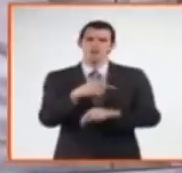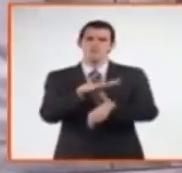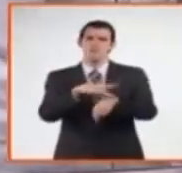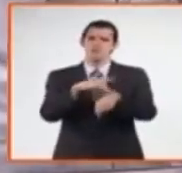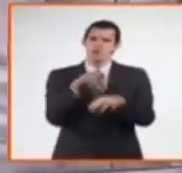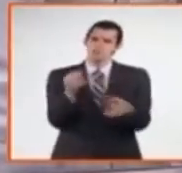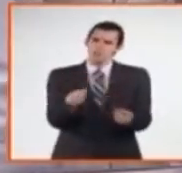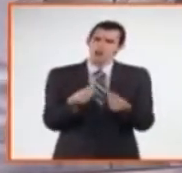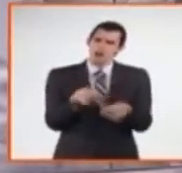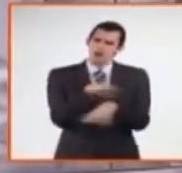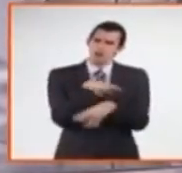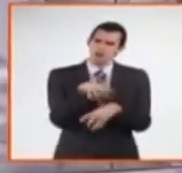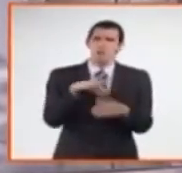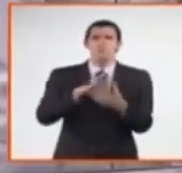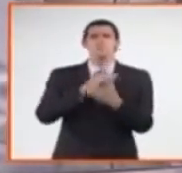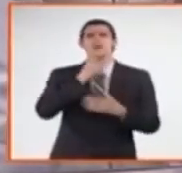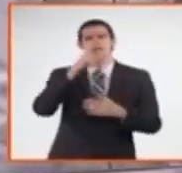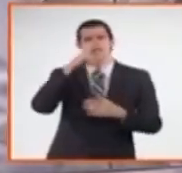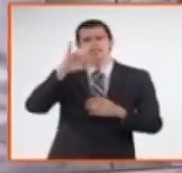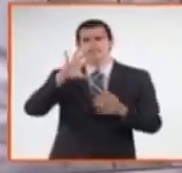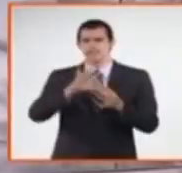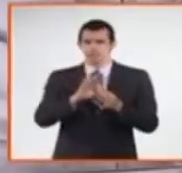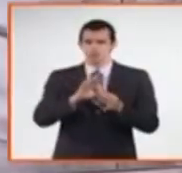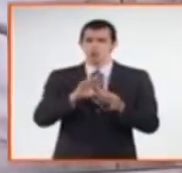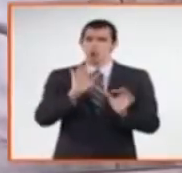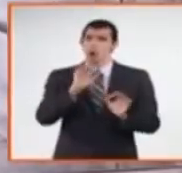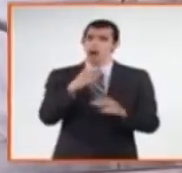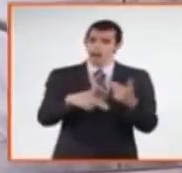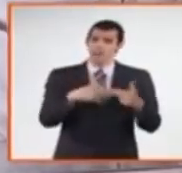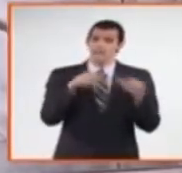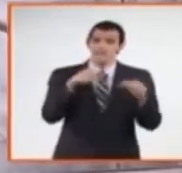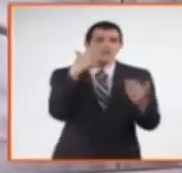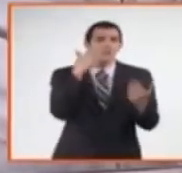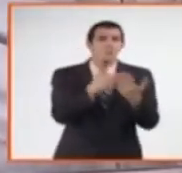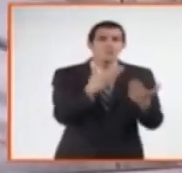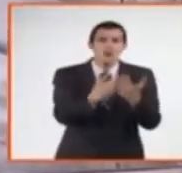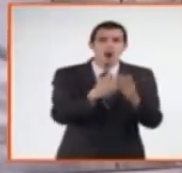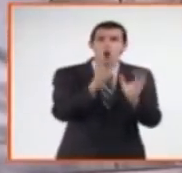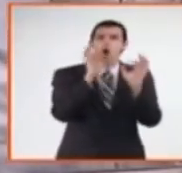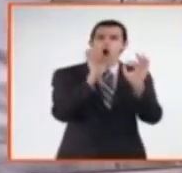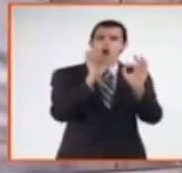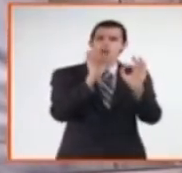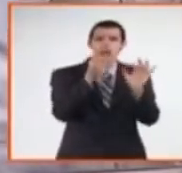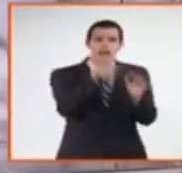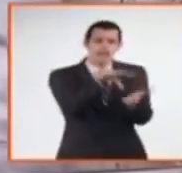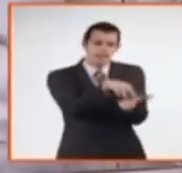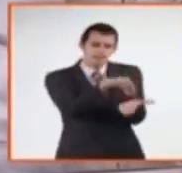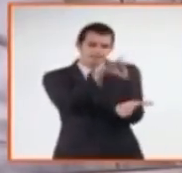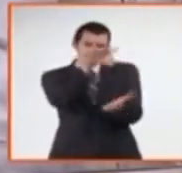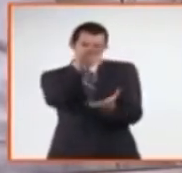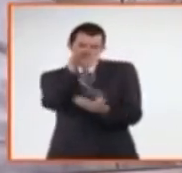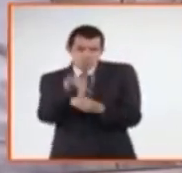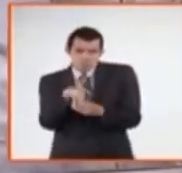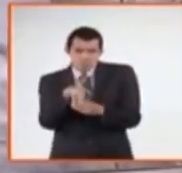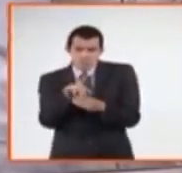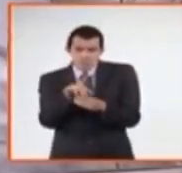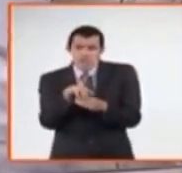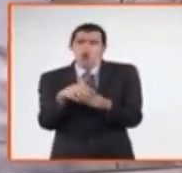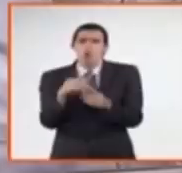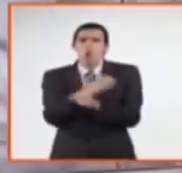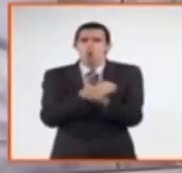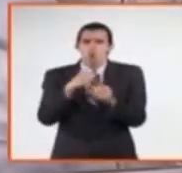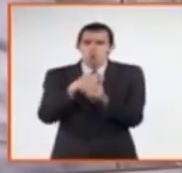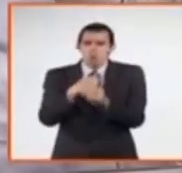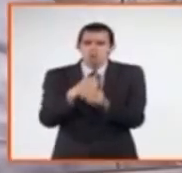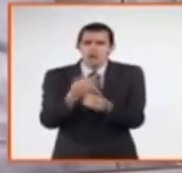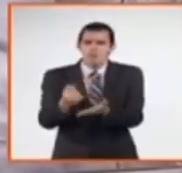después ajustar la formación a dos muy buenos resultados y esta inducción de la inmunidad innata o esta estimulación de la rama de